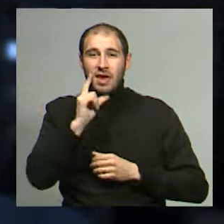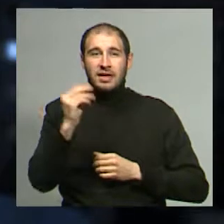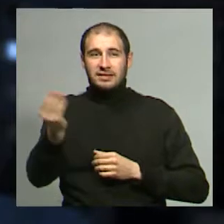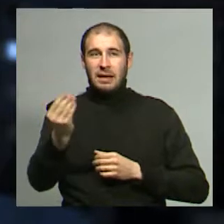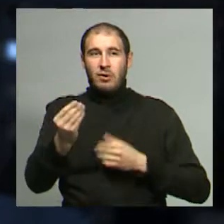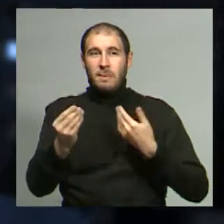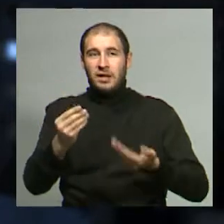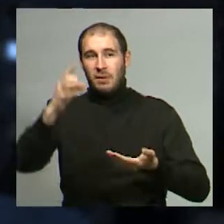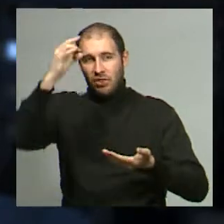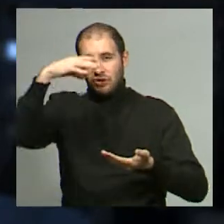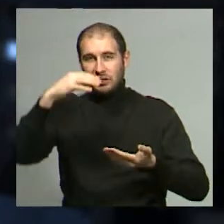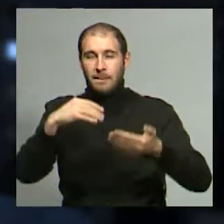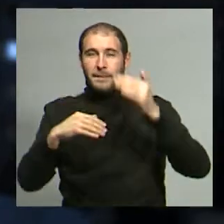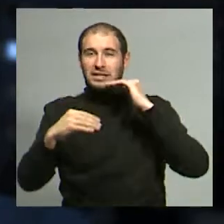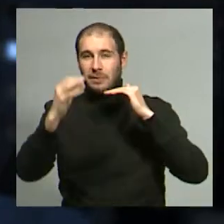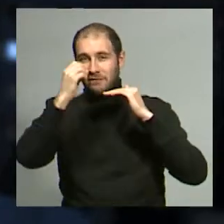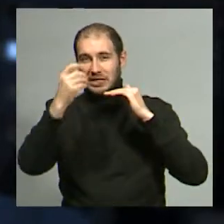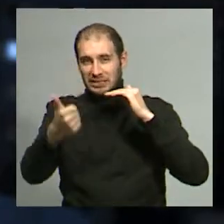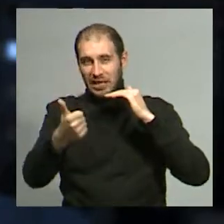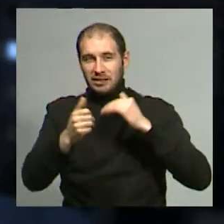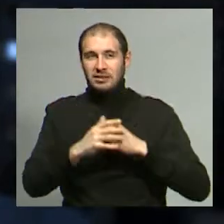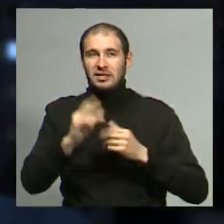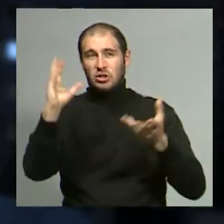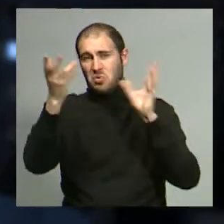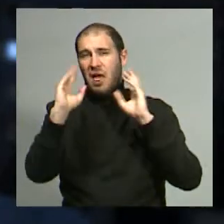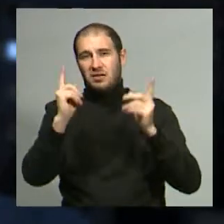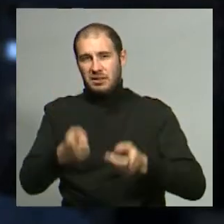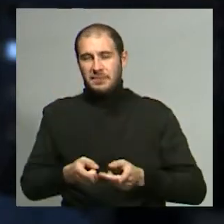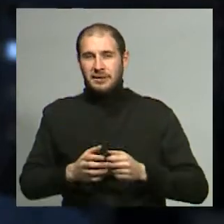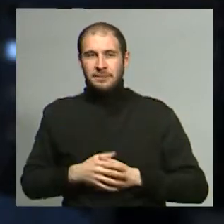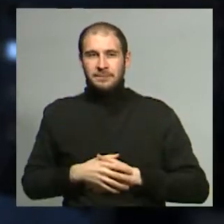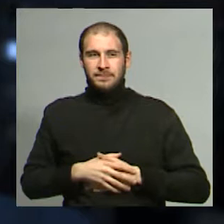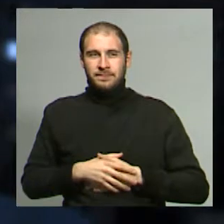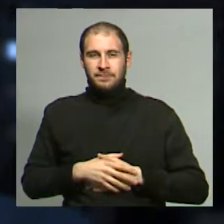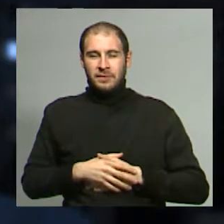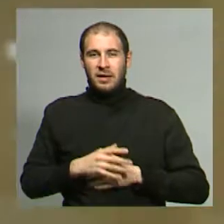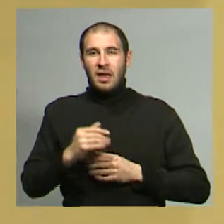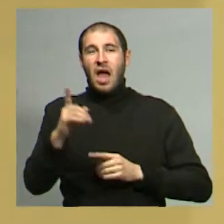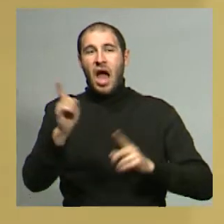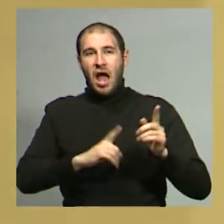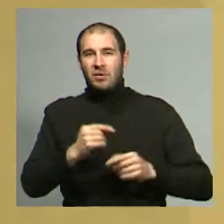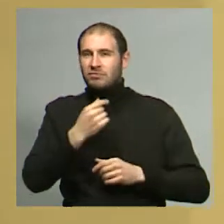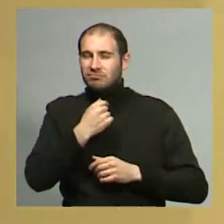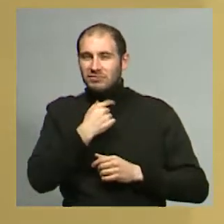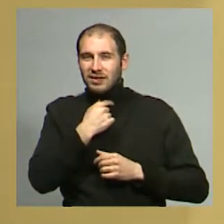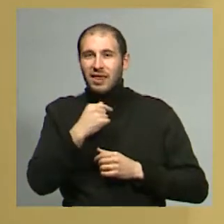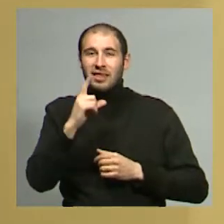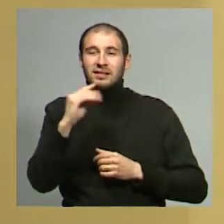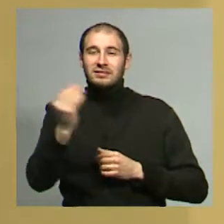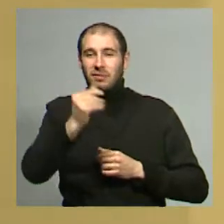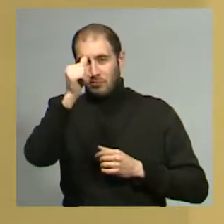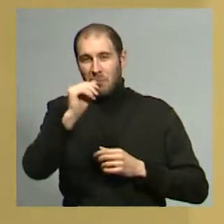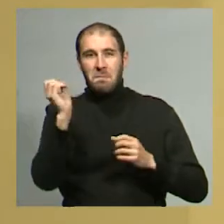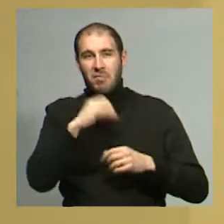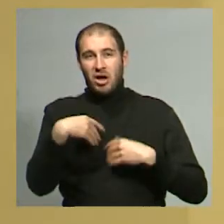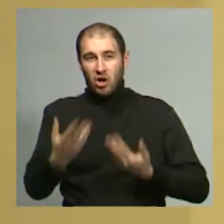sábado mínima de 12 y máxima de 26 con el cielo también algo nublado. Algunos estarán deseando que el fin de semana